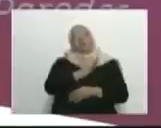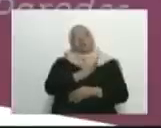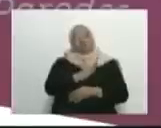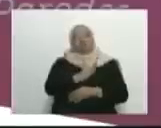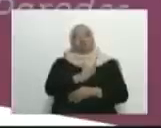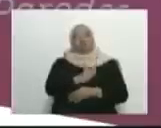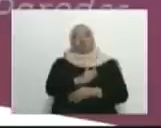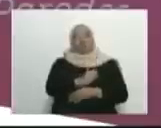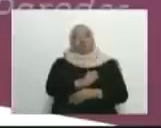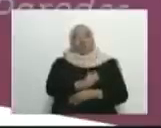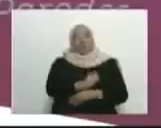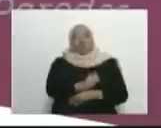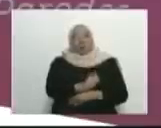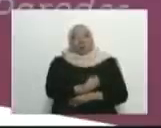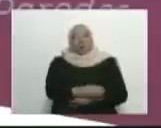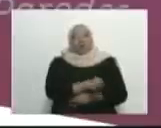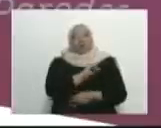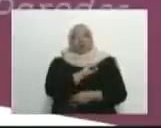de consternación,